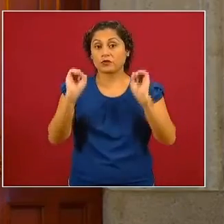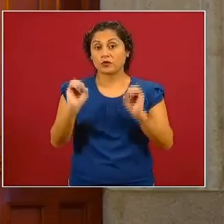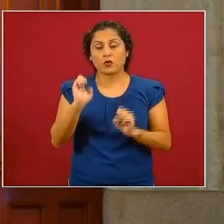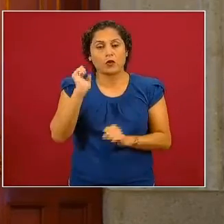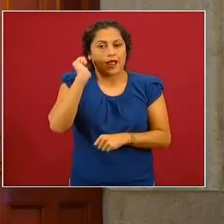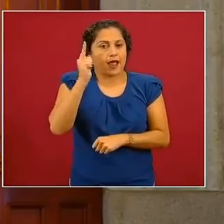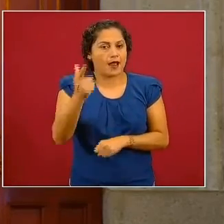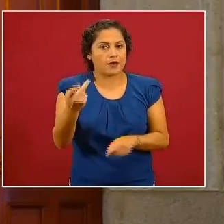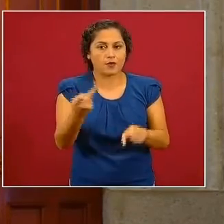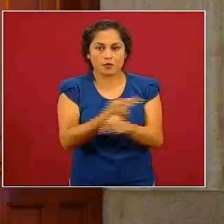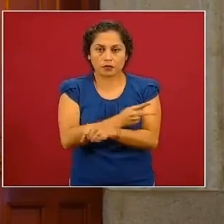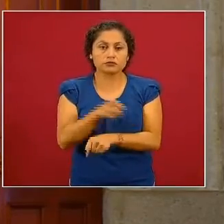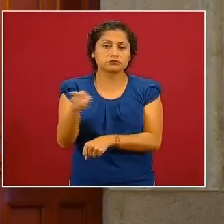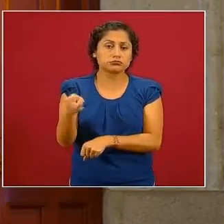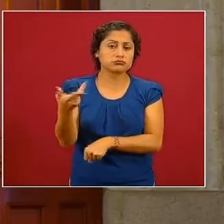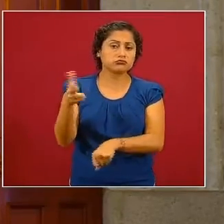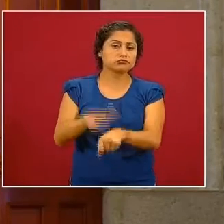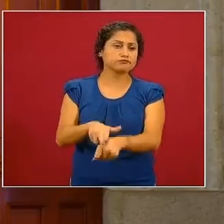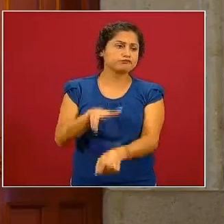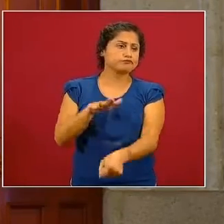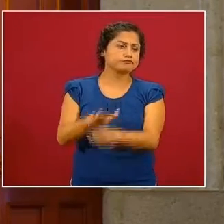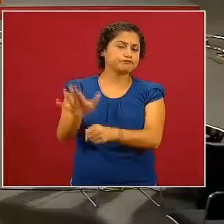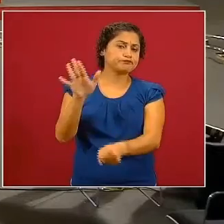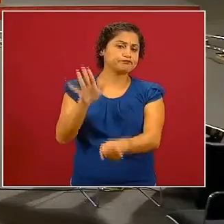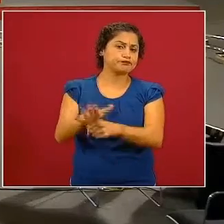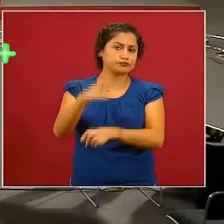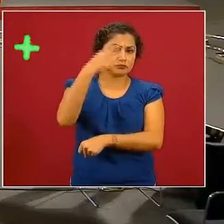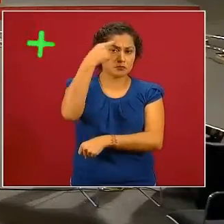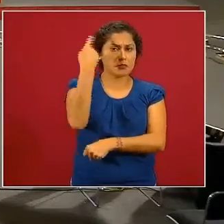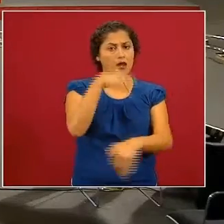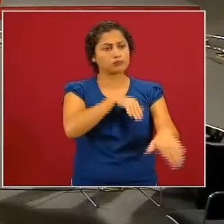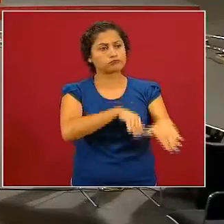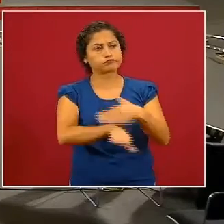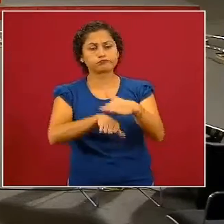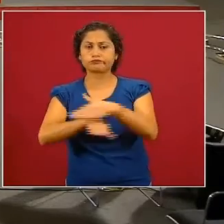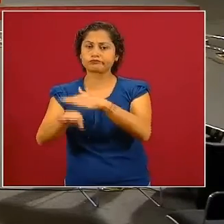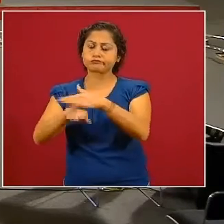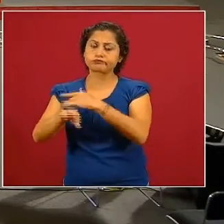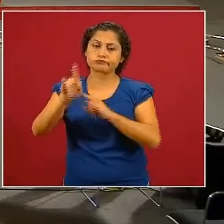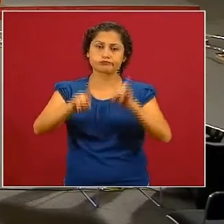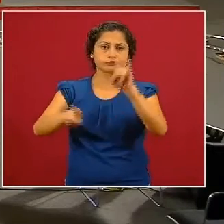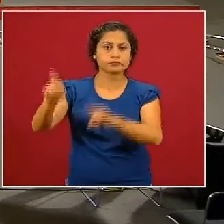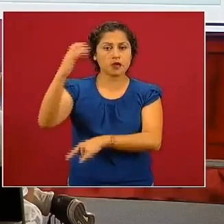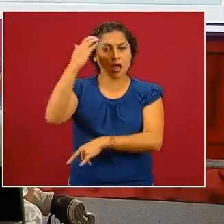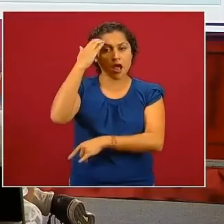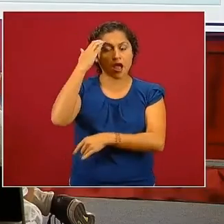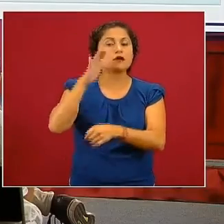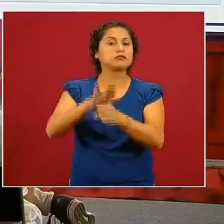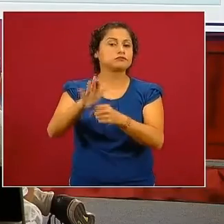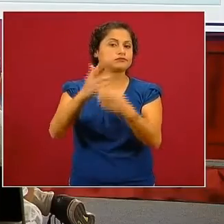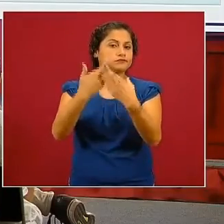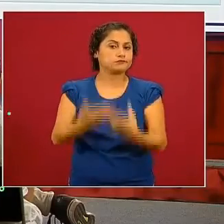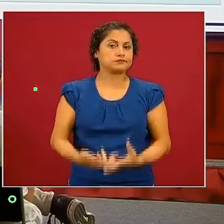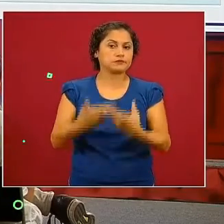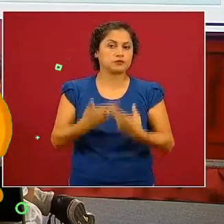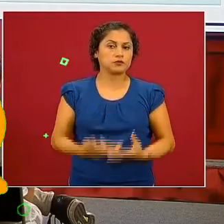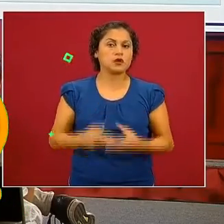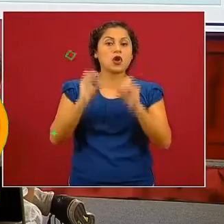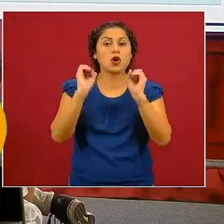tener la suficiente capacidad de poder recibir a los pacientes que presenten enfermedad grave o que inclusive requieran